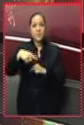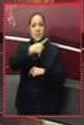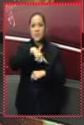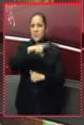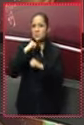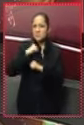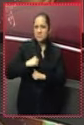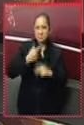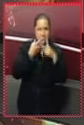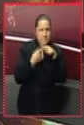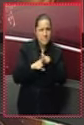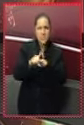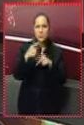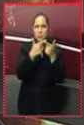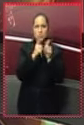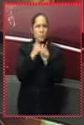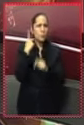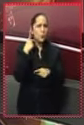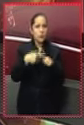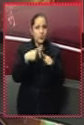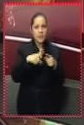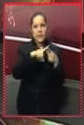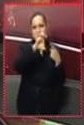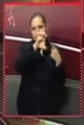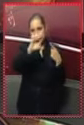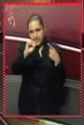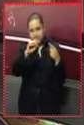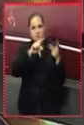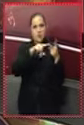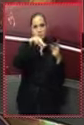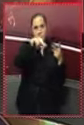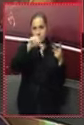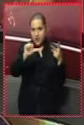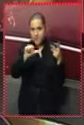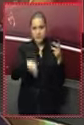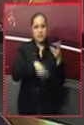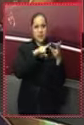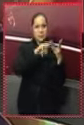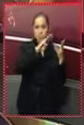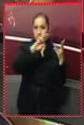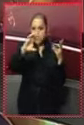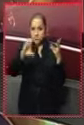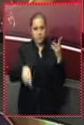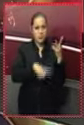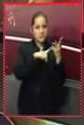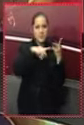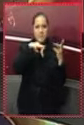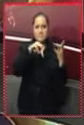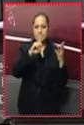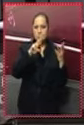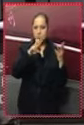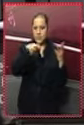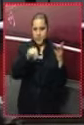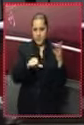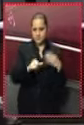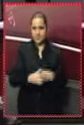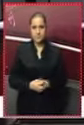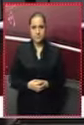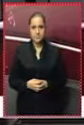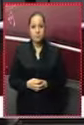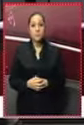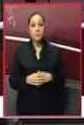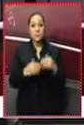parlamentarios de Encuentro Social, Nueva Alianza, Movimiento Ciudadano y el Movimiento Regeneración Nacional Morena.